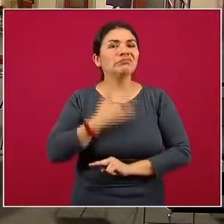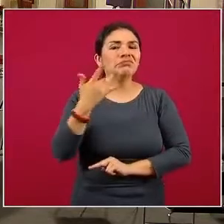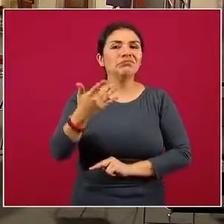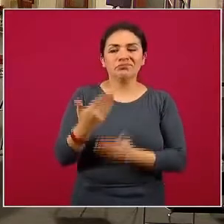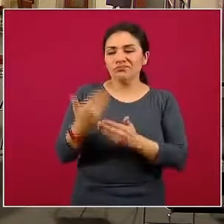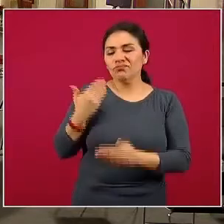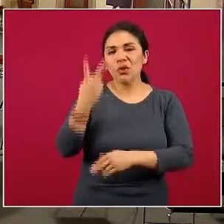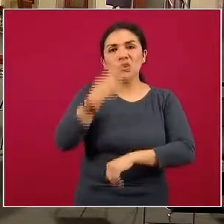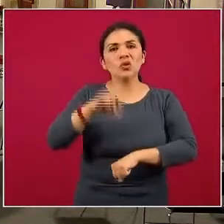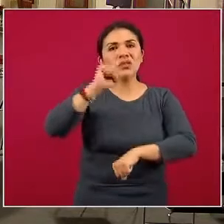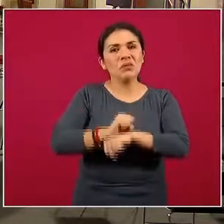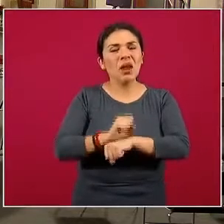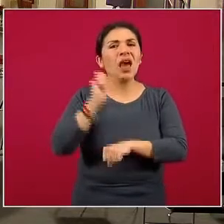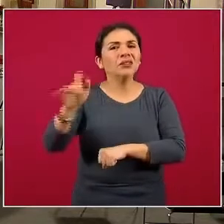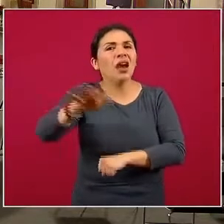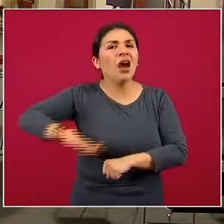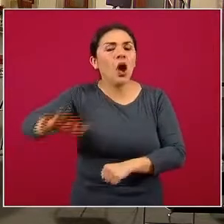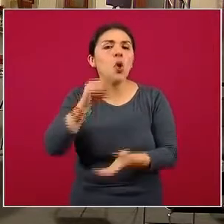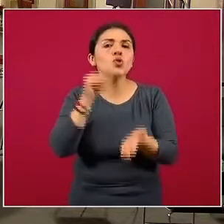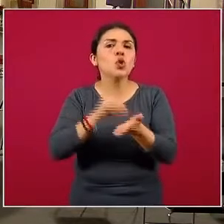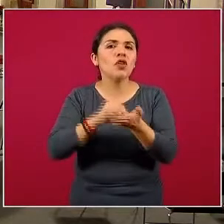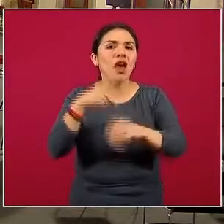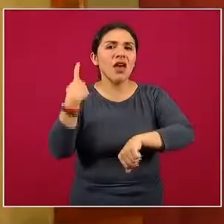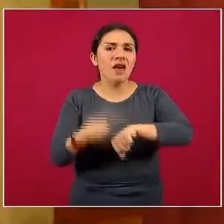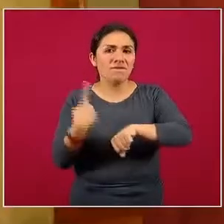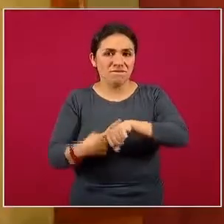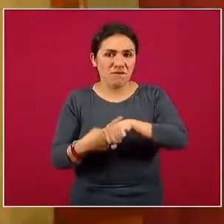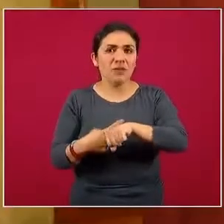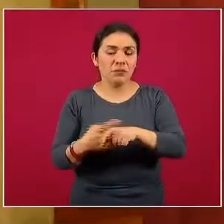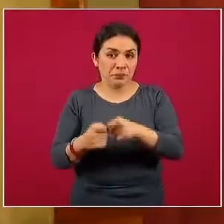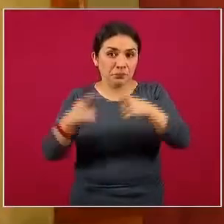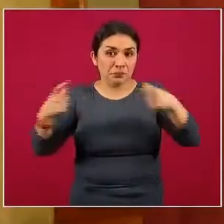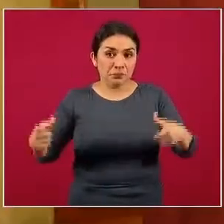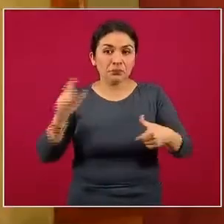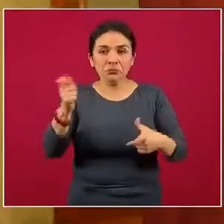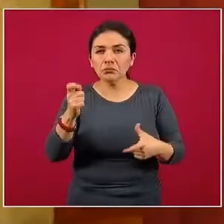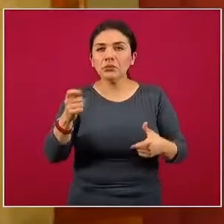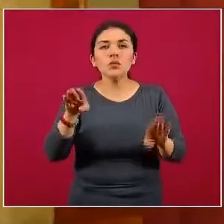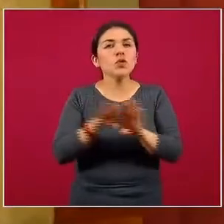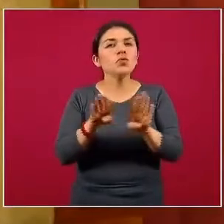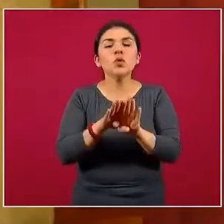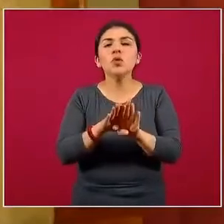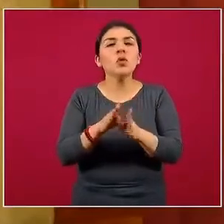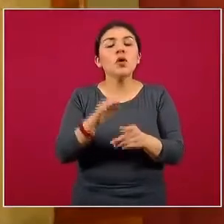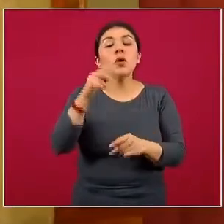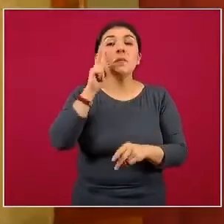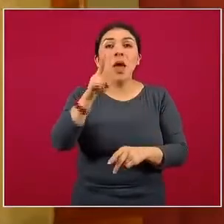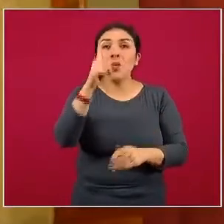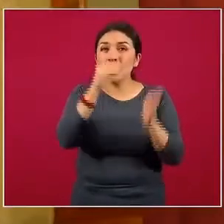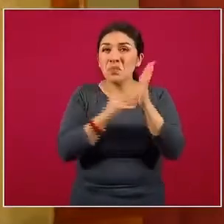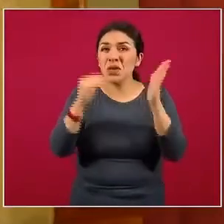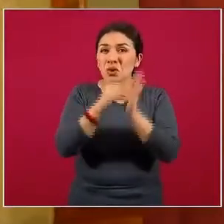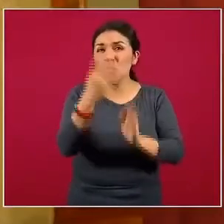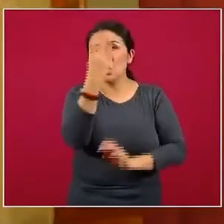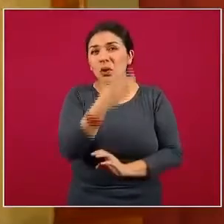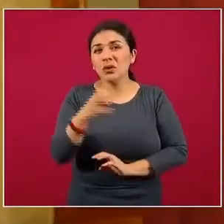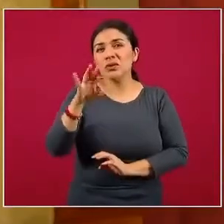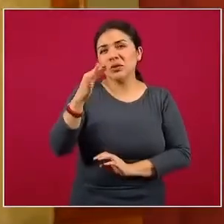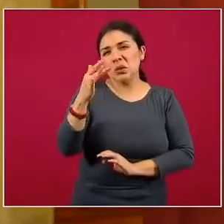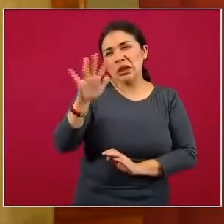en las últimas 2 semanas y por lo tanto representa la epidemia activa, es decir que más allá de este